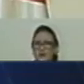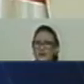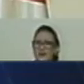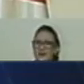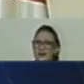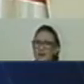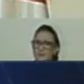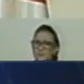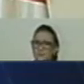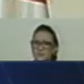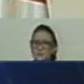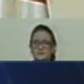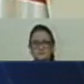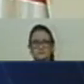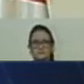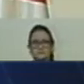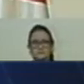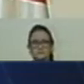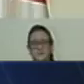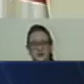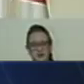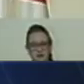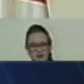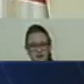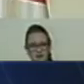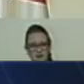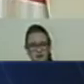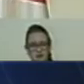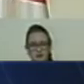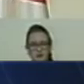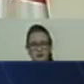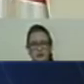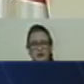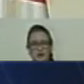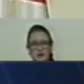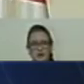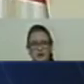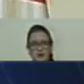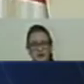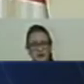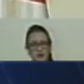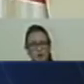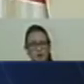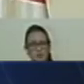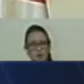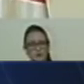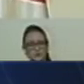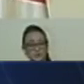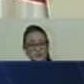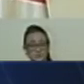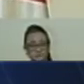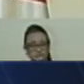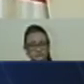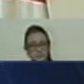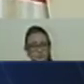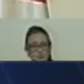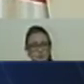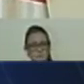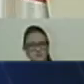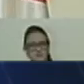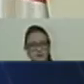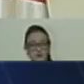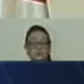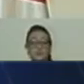dicen que los relojes de mayor precisión son los suizos, ¿verdad? Como un reloj suizo en Venezuela,